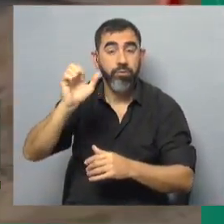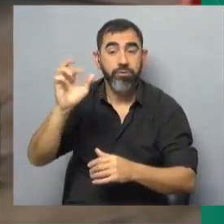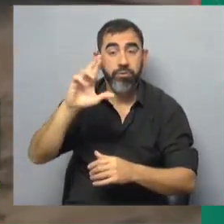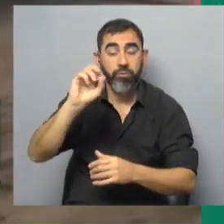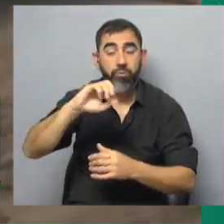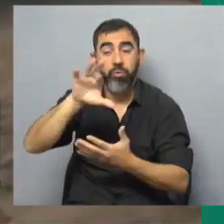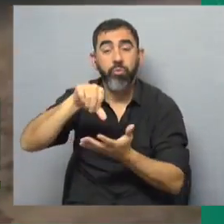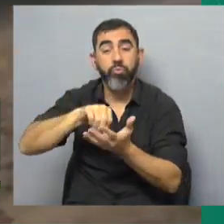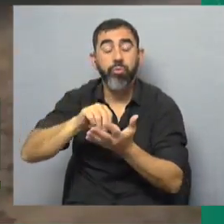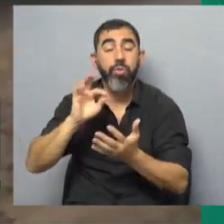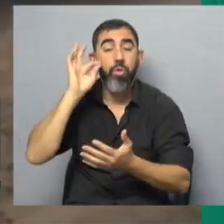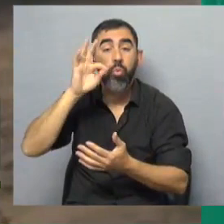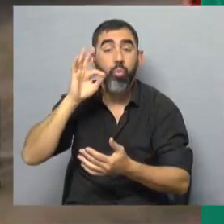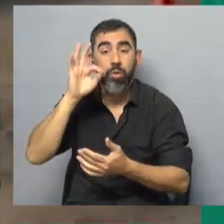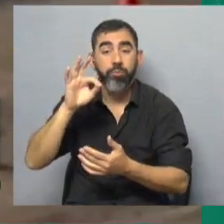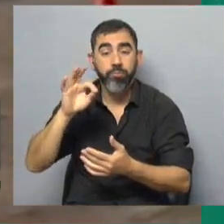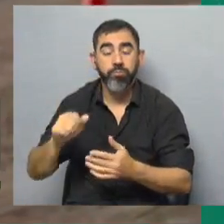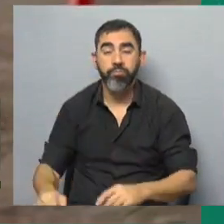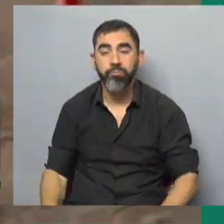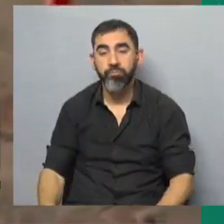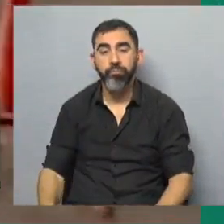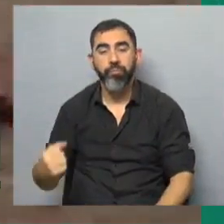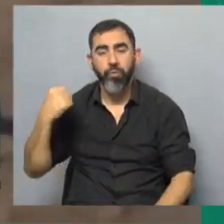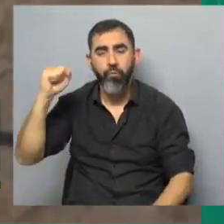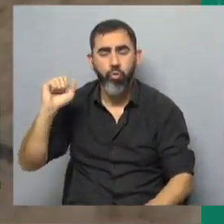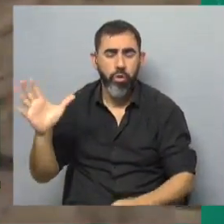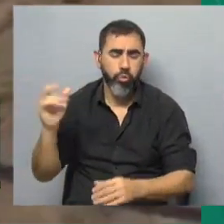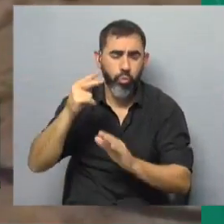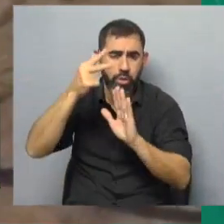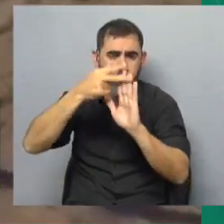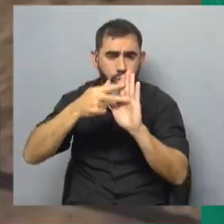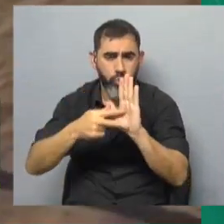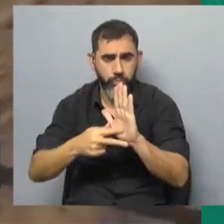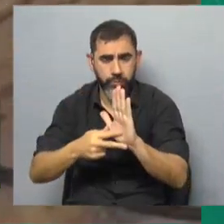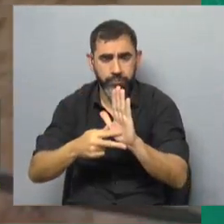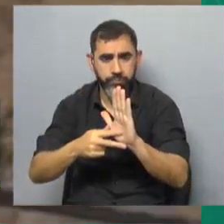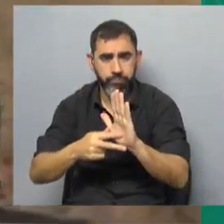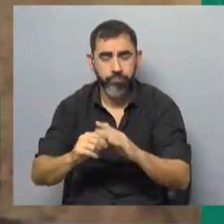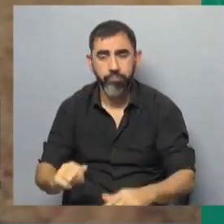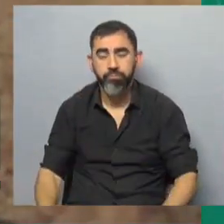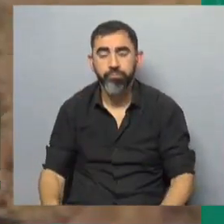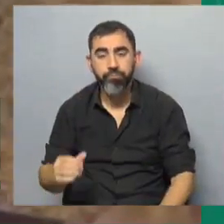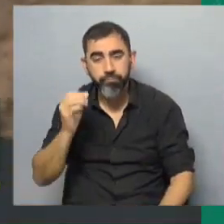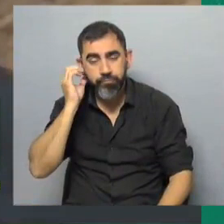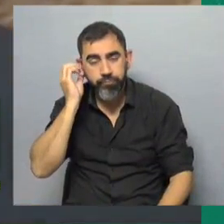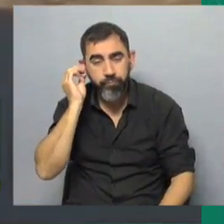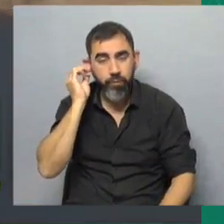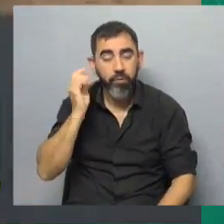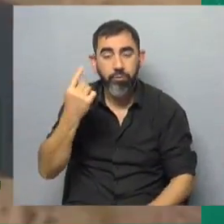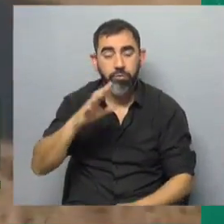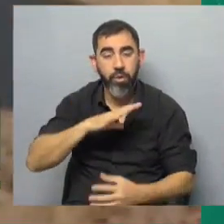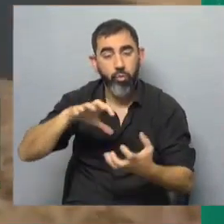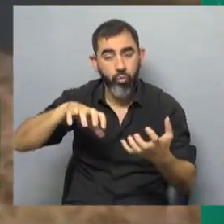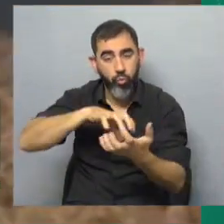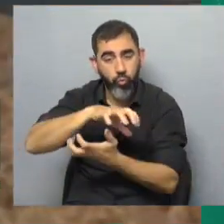Durazno, donde, como bien ustedes titulaban, se violan absolutamente todas las normas y, bueno, nos ha llevado a este conflicto a